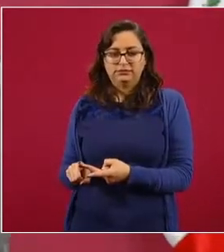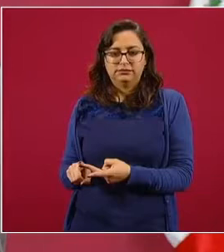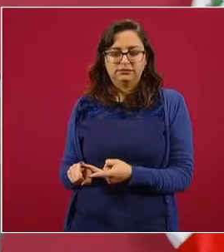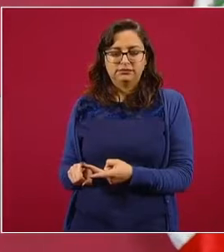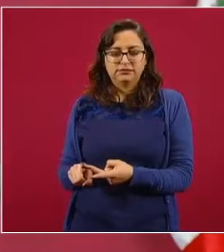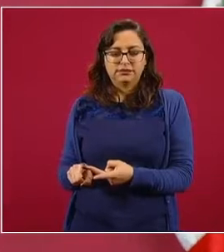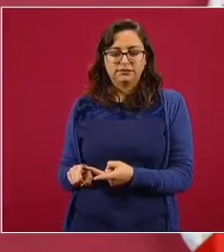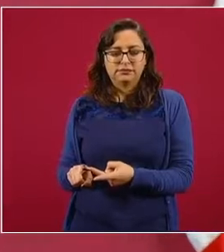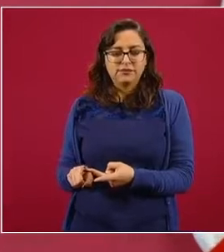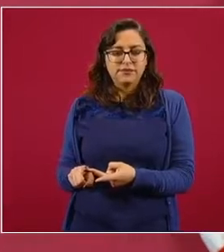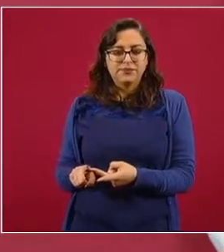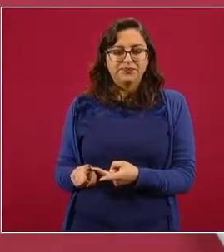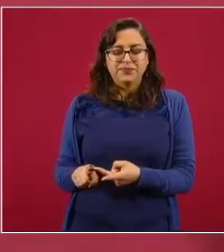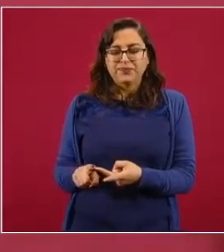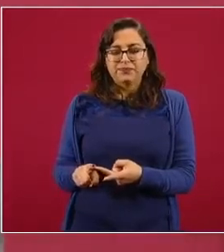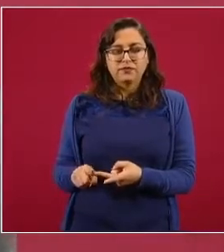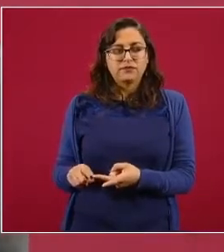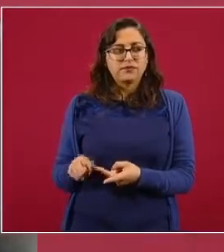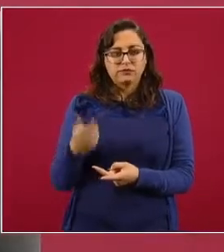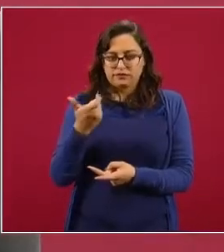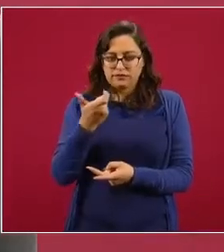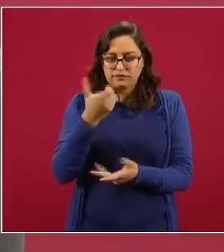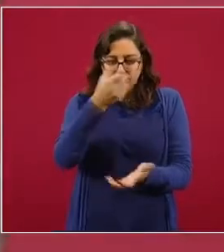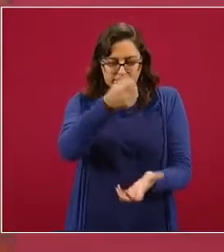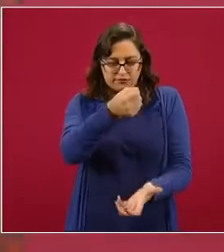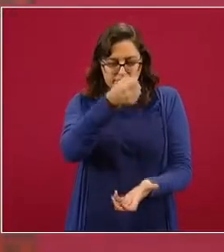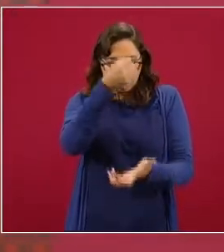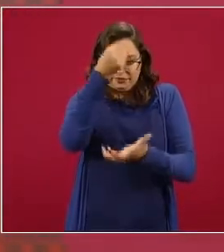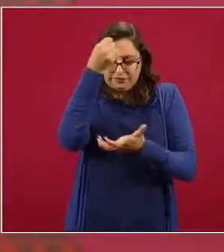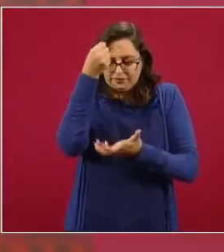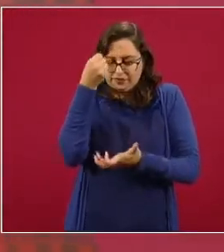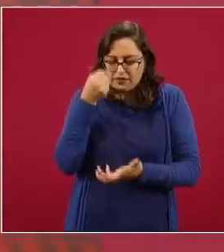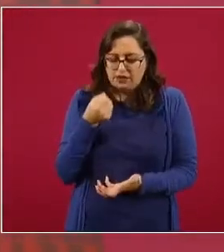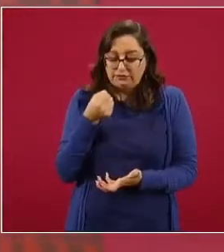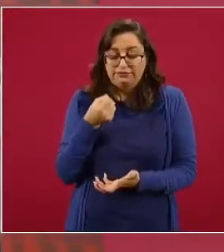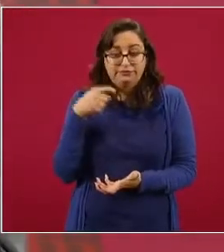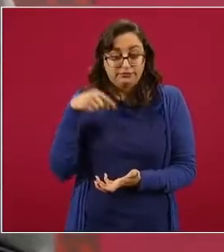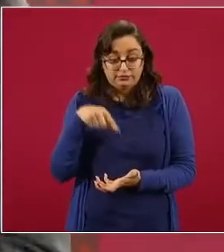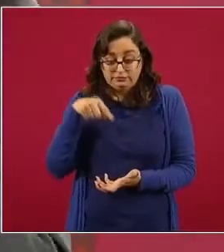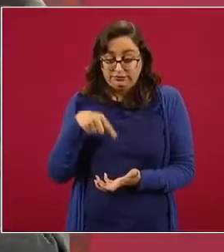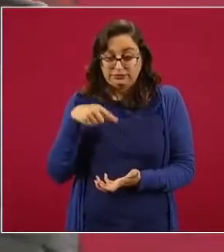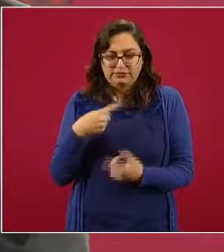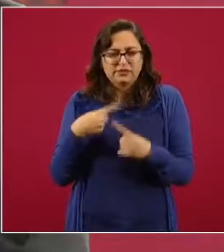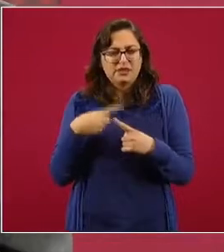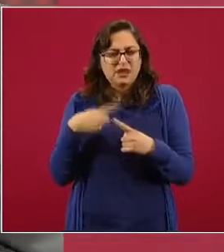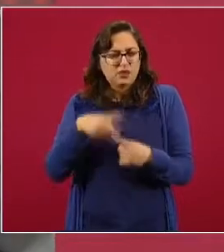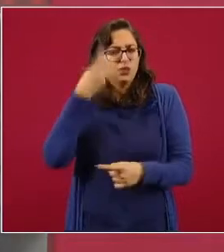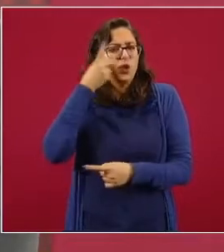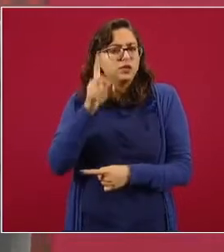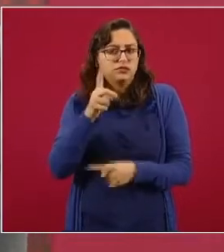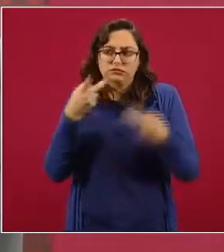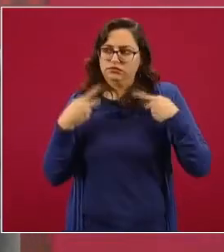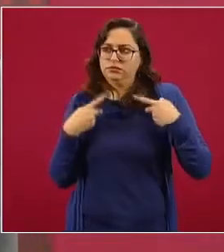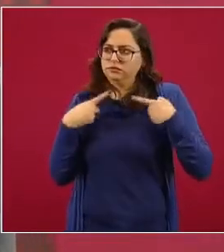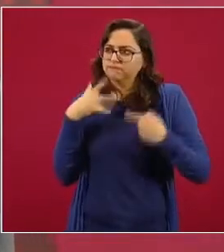que el dinero del CONACYT, que es dinero del presupuesto, que es dinero de todos los mexicanos,